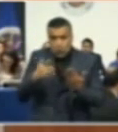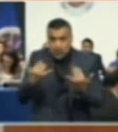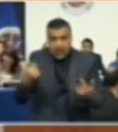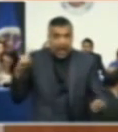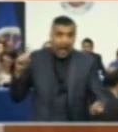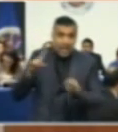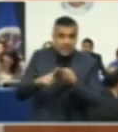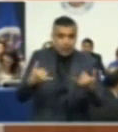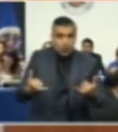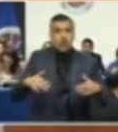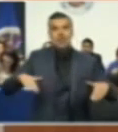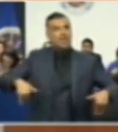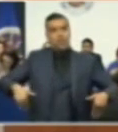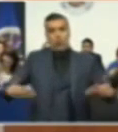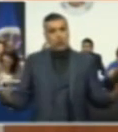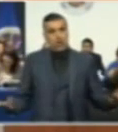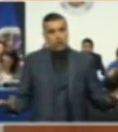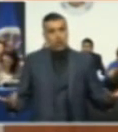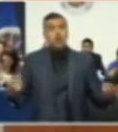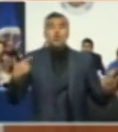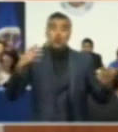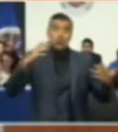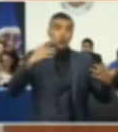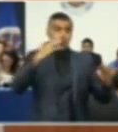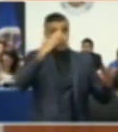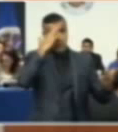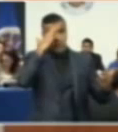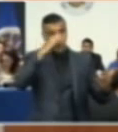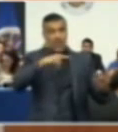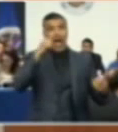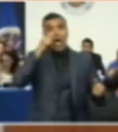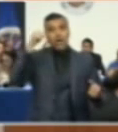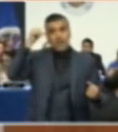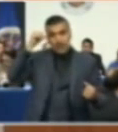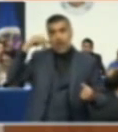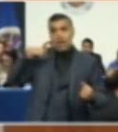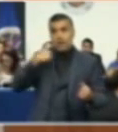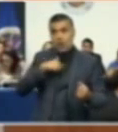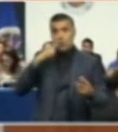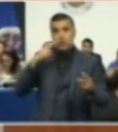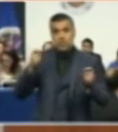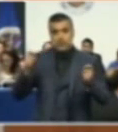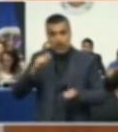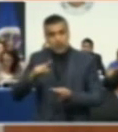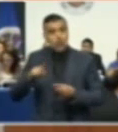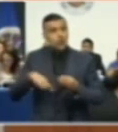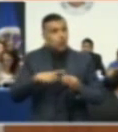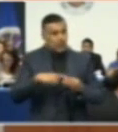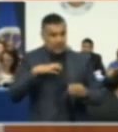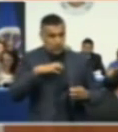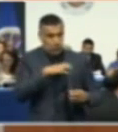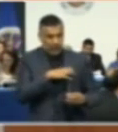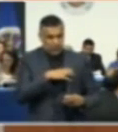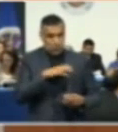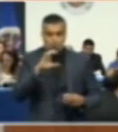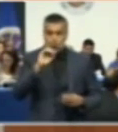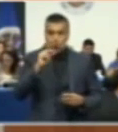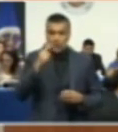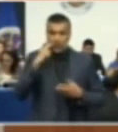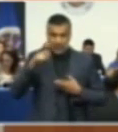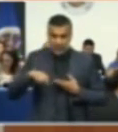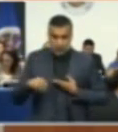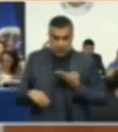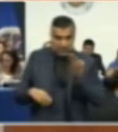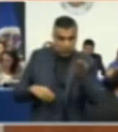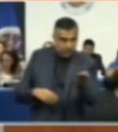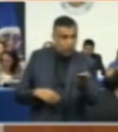hasta la fecha tampoco se ha hecho. Saludamos que el día de ayer ha habido un dictamen en el Congreso que debe ser sometido al